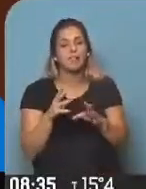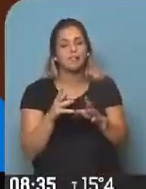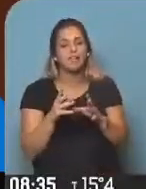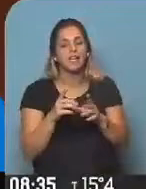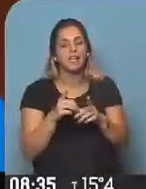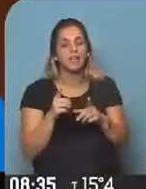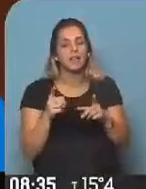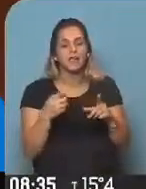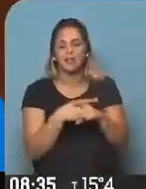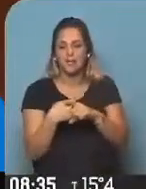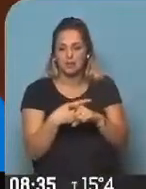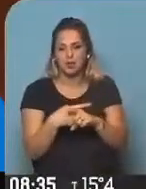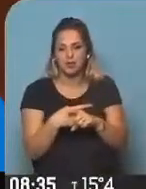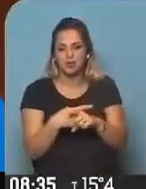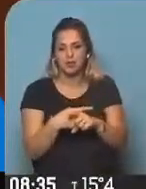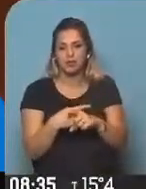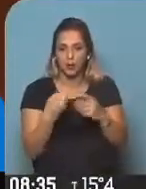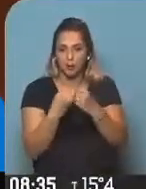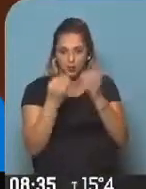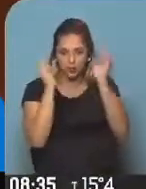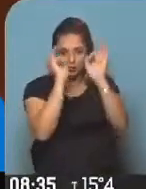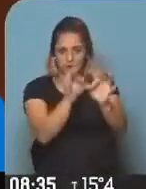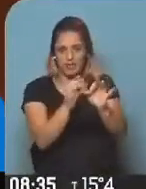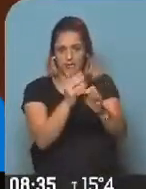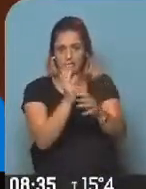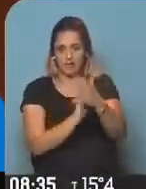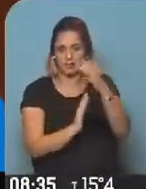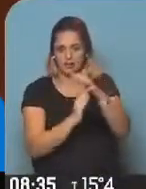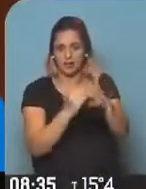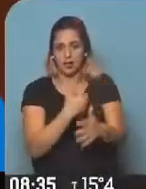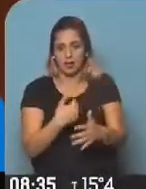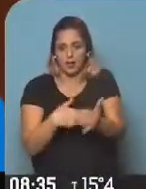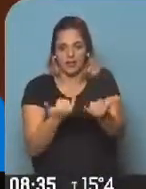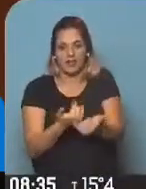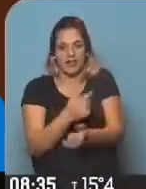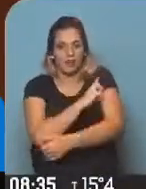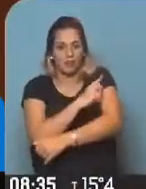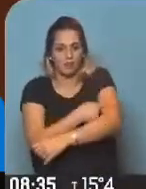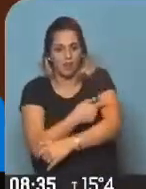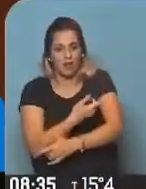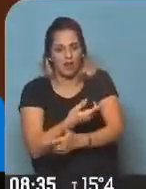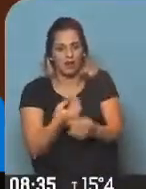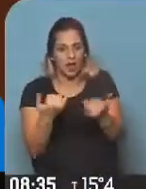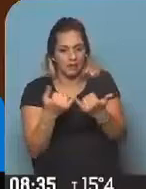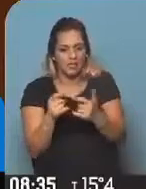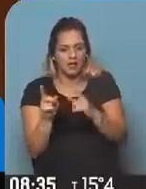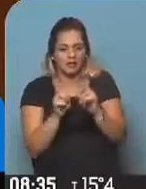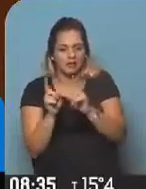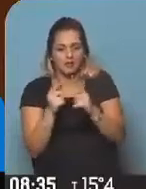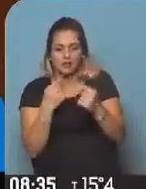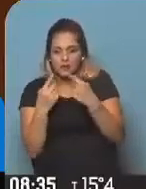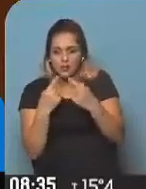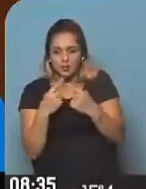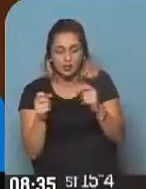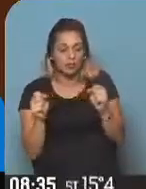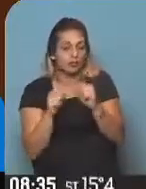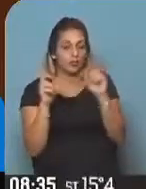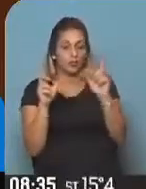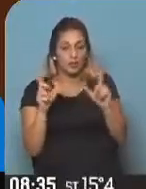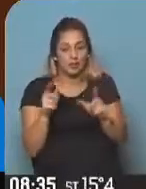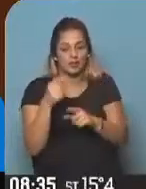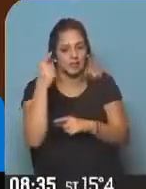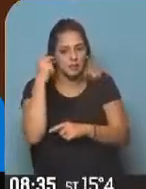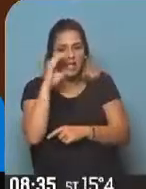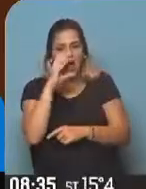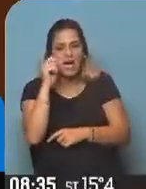los demás después muchos llegan al gobierno porque se trata de llegar al poder estuve cosas sorprendentes como domingo cavallo y lo que nadie hubiera